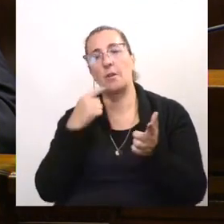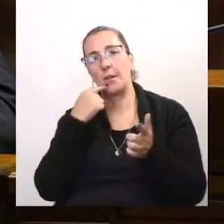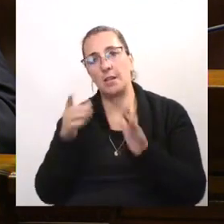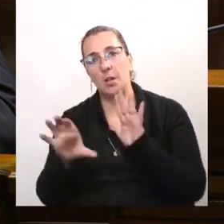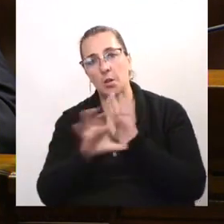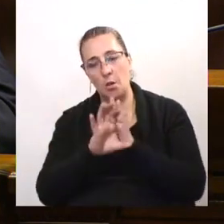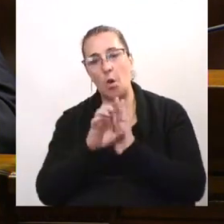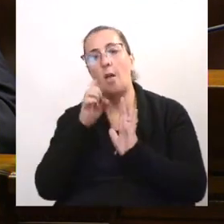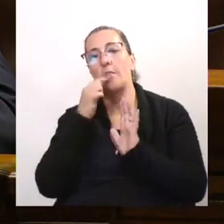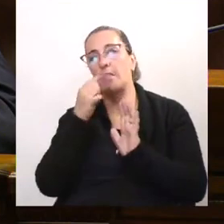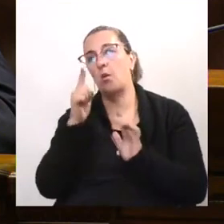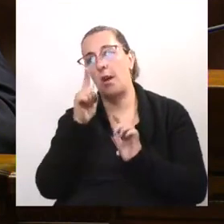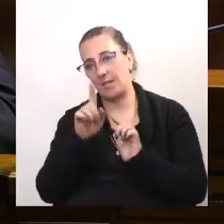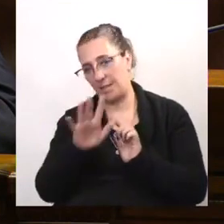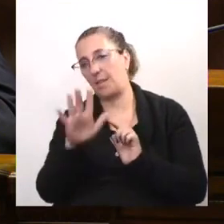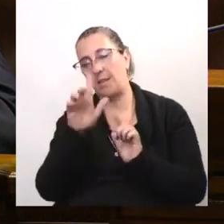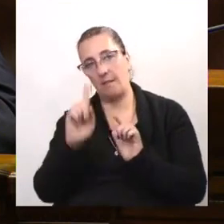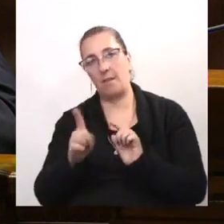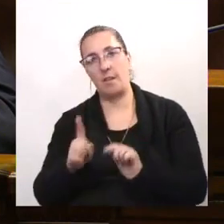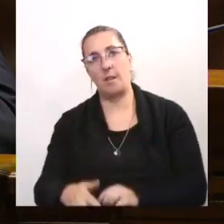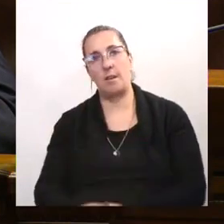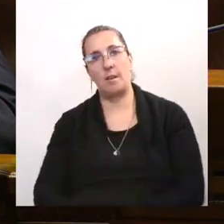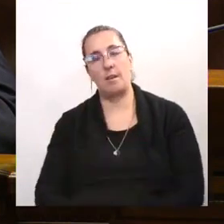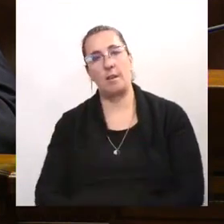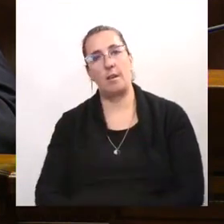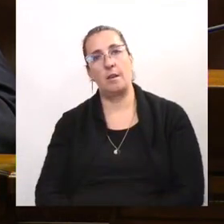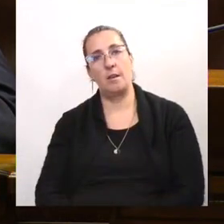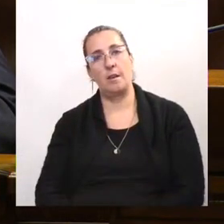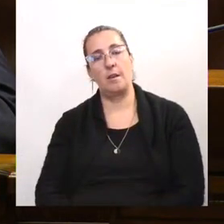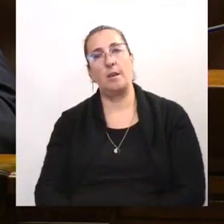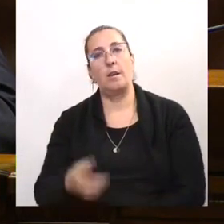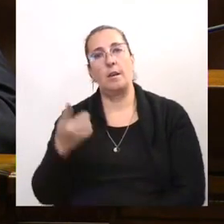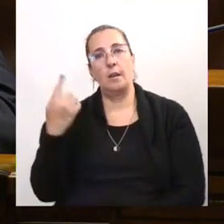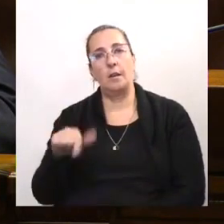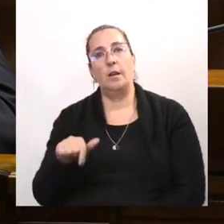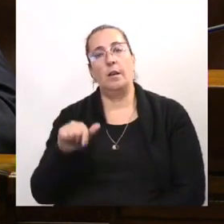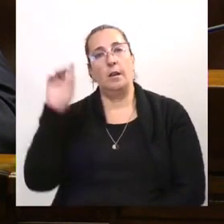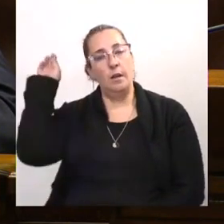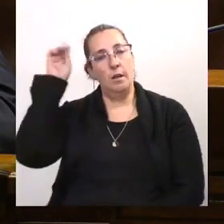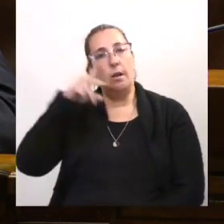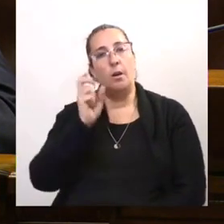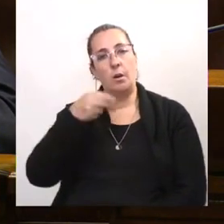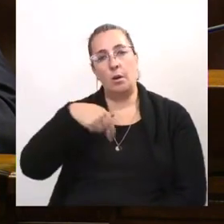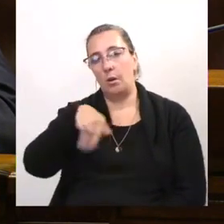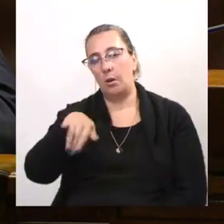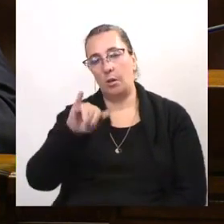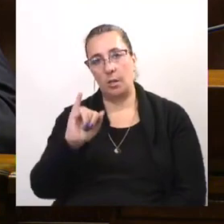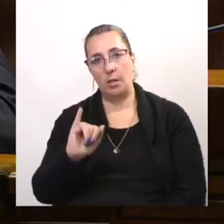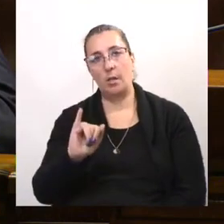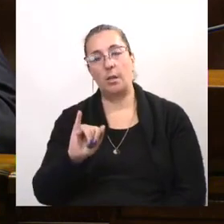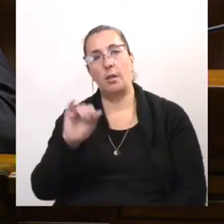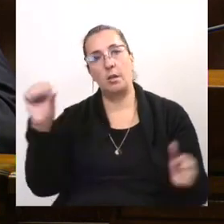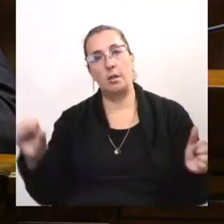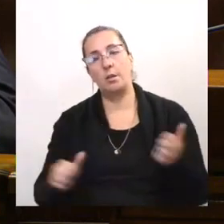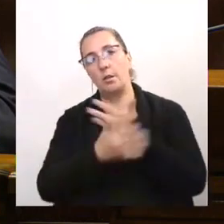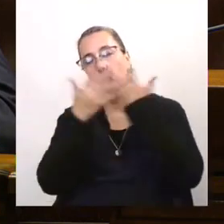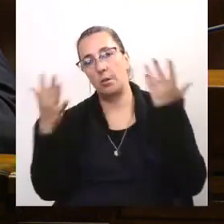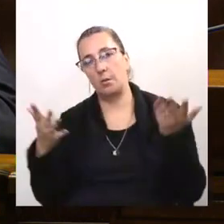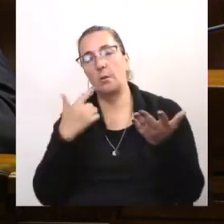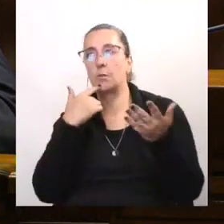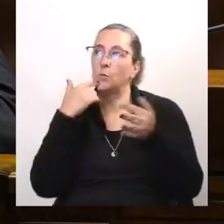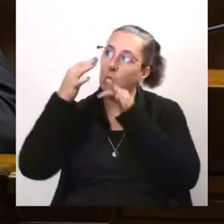estableció que así debía ser. Entonces, como el diputado Goñi hizo alguna sugerencia sobre el funcionamiento de